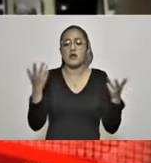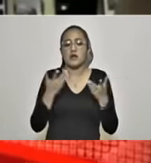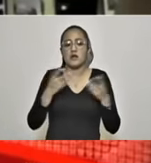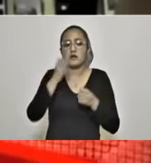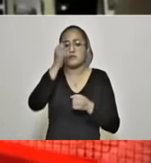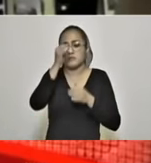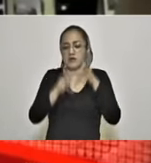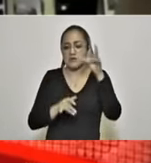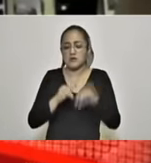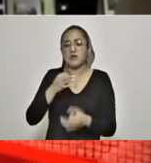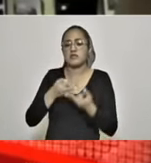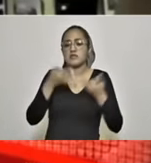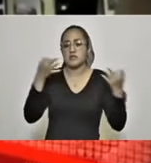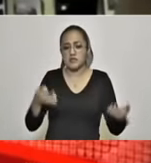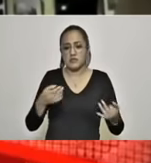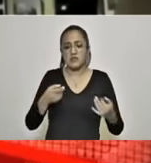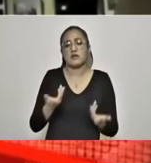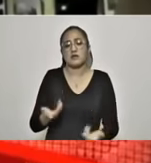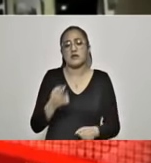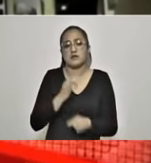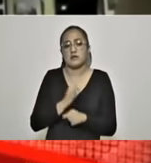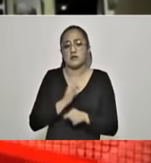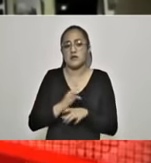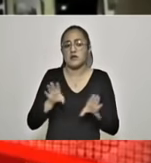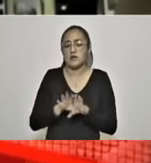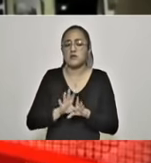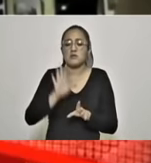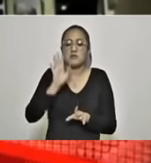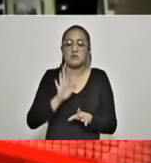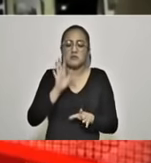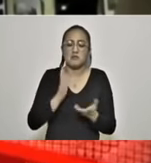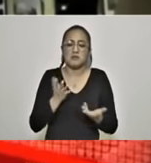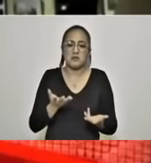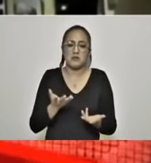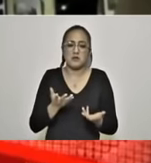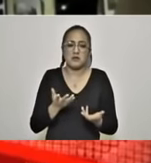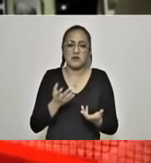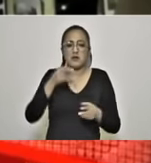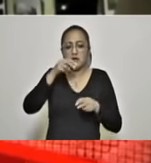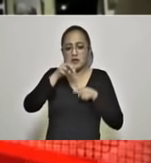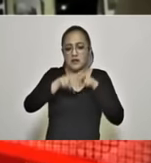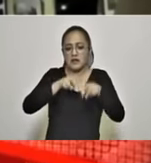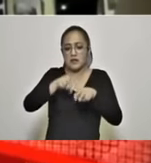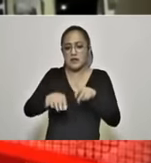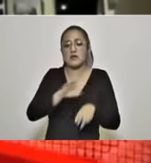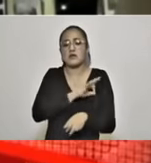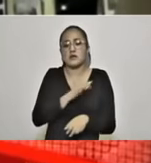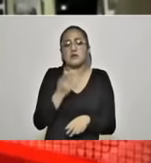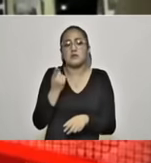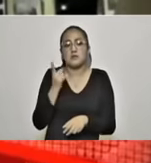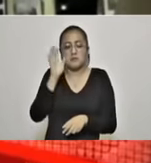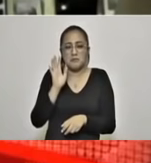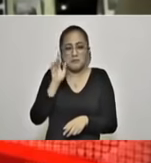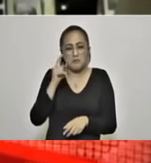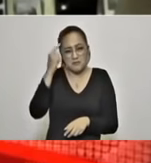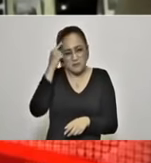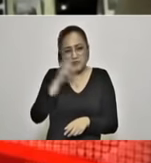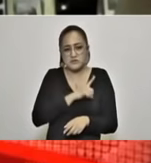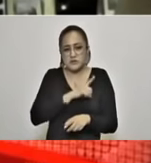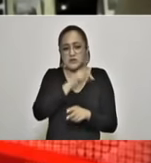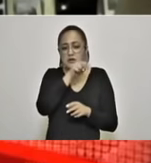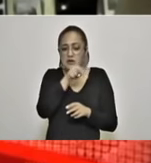desprendimientos de tierra de las paredes del socavón se forman unas especies de escalones que el perro pareciera entró